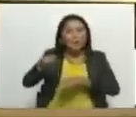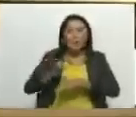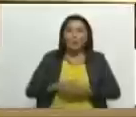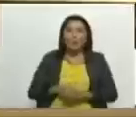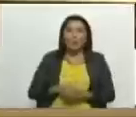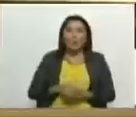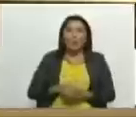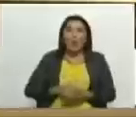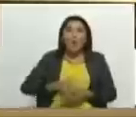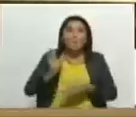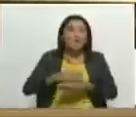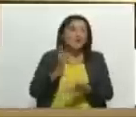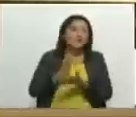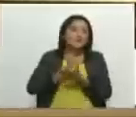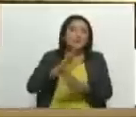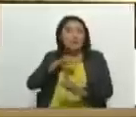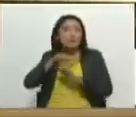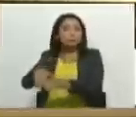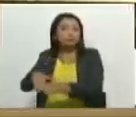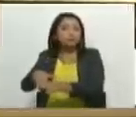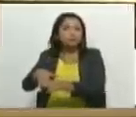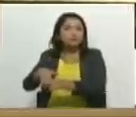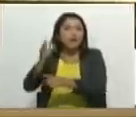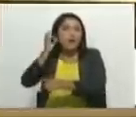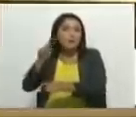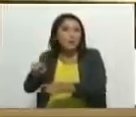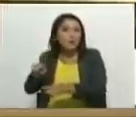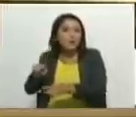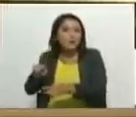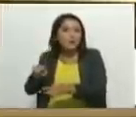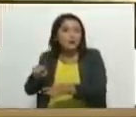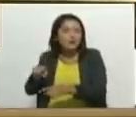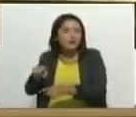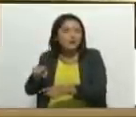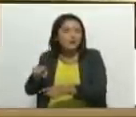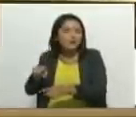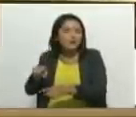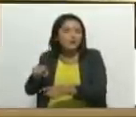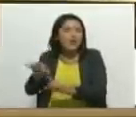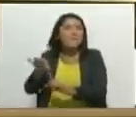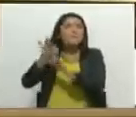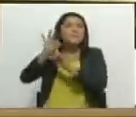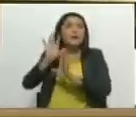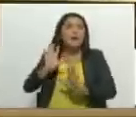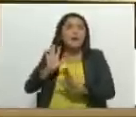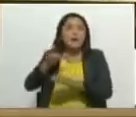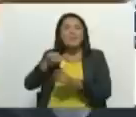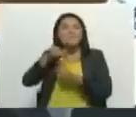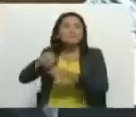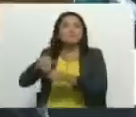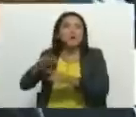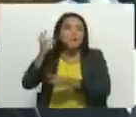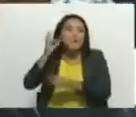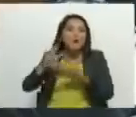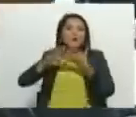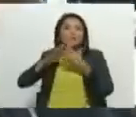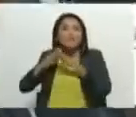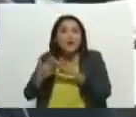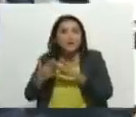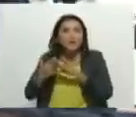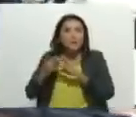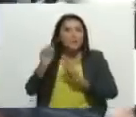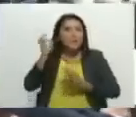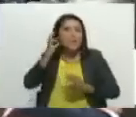tenga esa compulsión a humillar a las mujeres, especialmente a las mujeres populares y especialmente a las